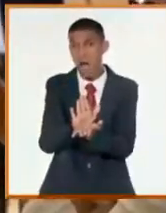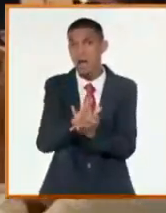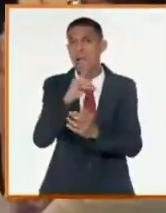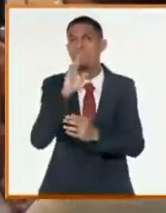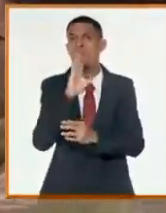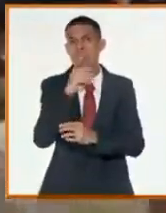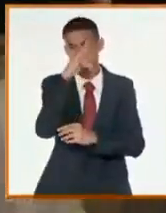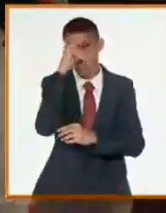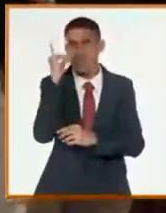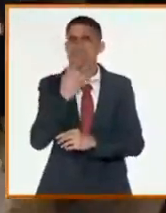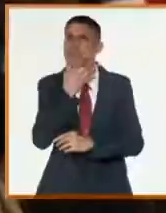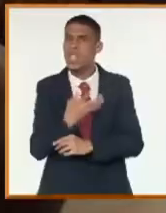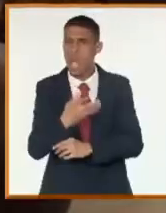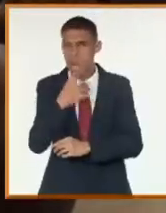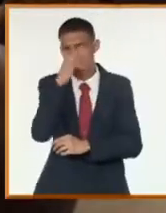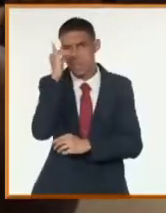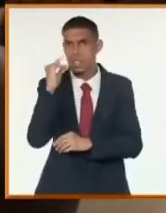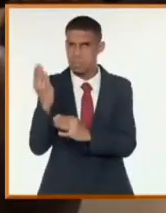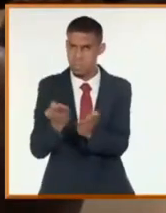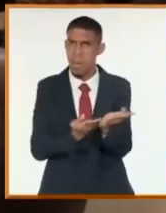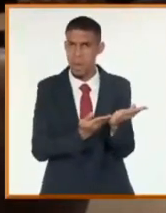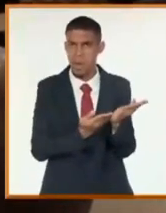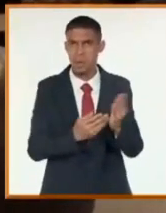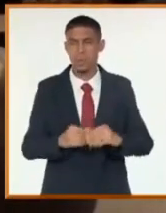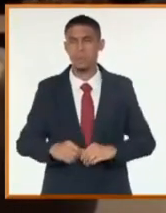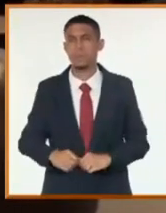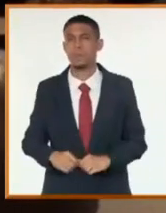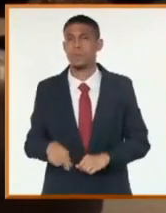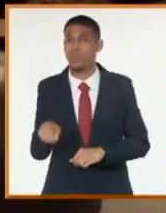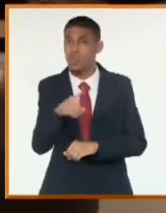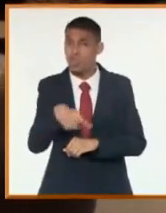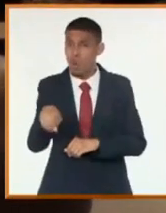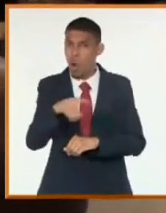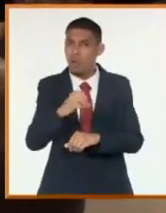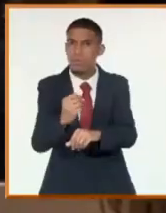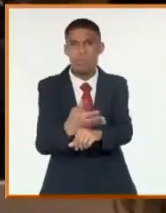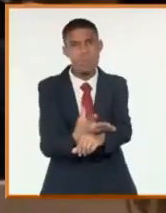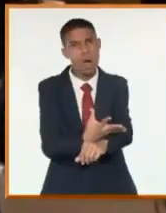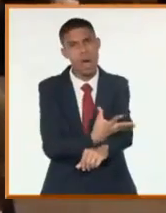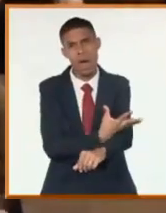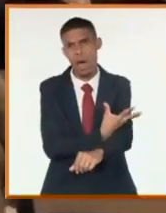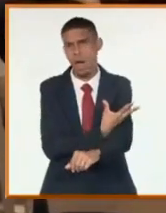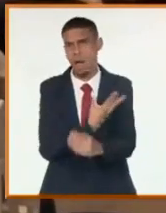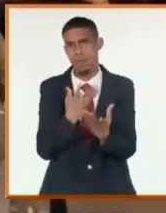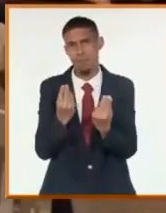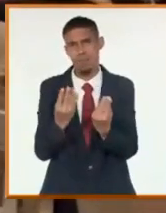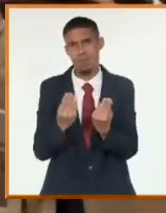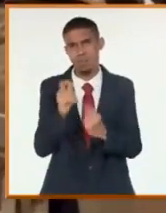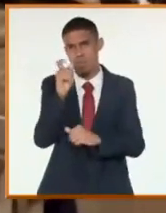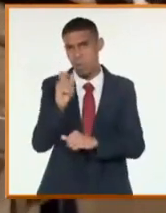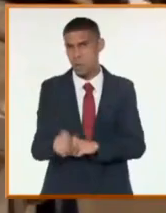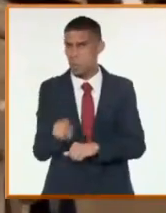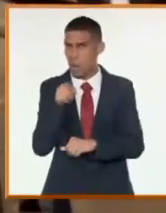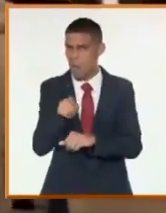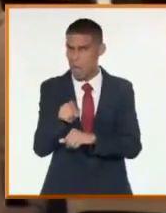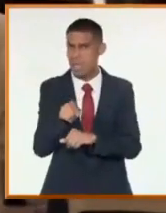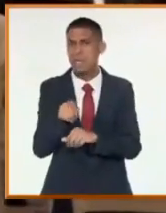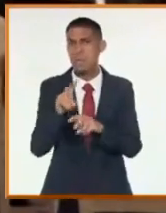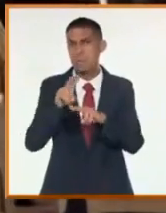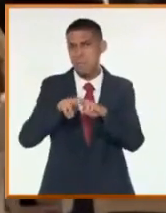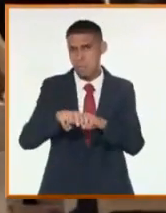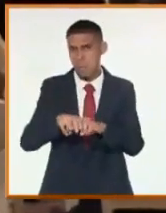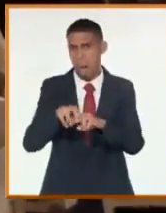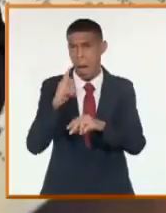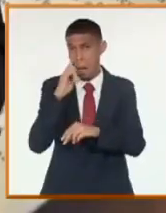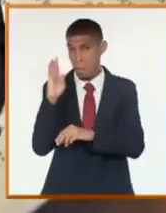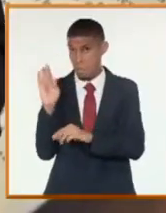Hotel Teresa. Ese fue un hecho que conmovió a los cubanos que participamos, pero que conmovió también mucho a los norteamericanos y que tuvo una determinada